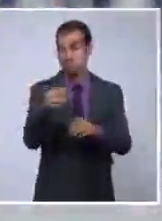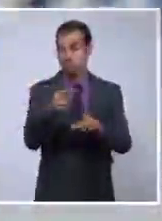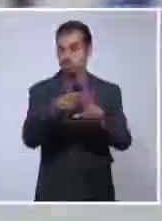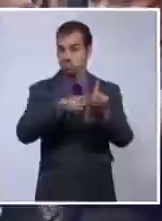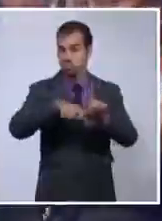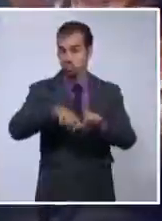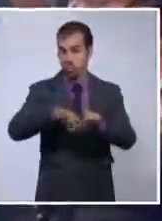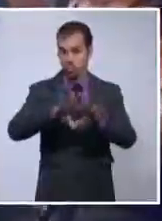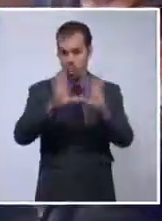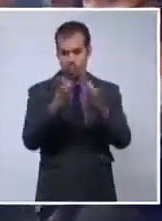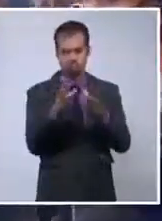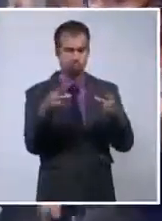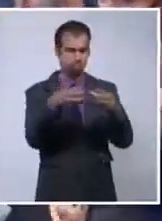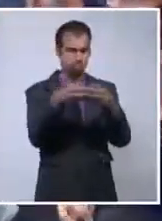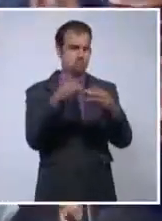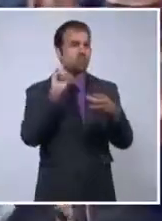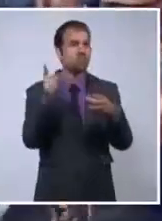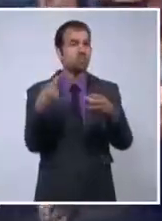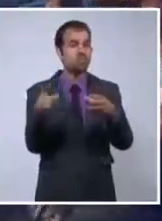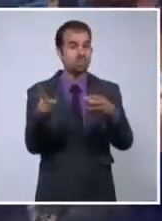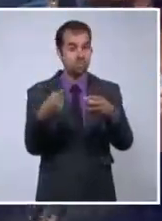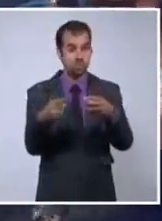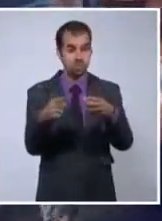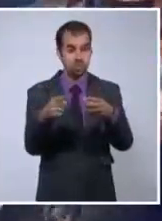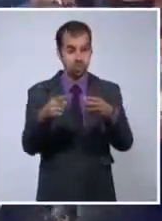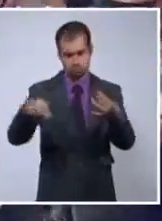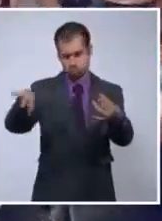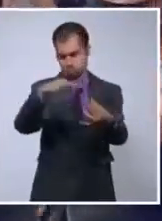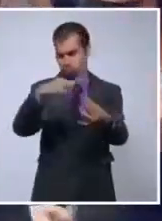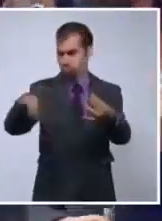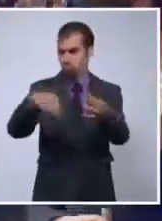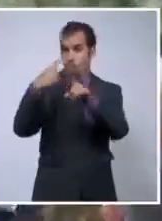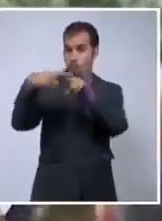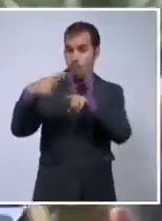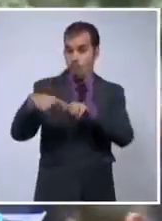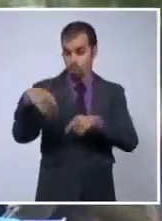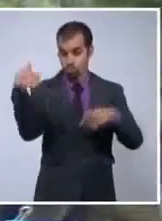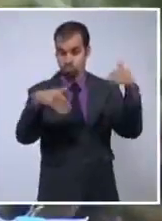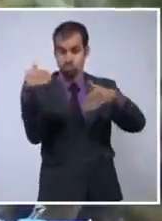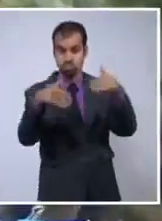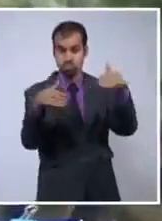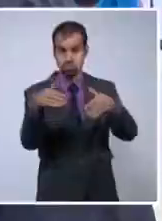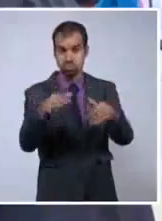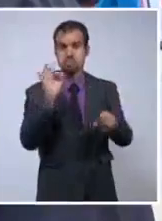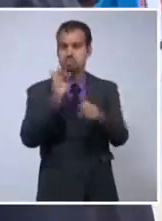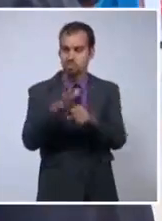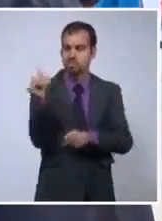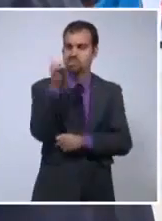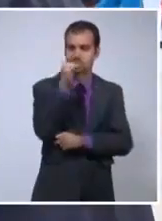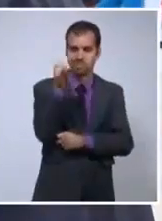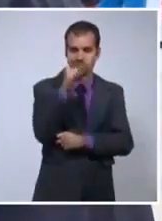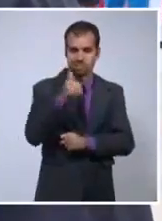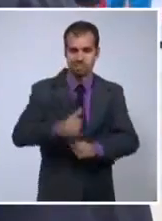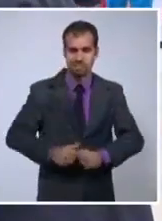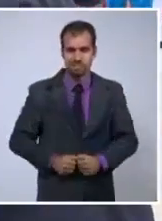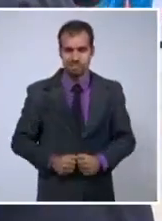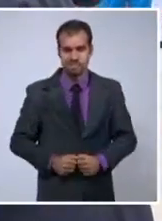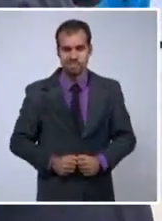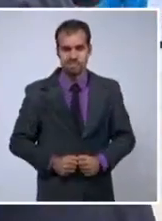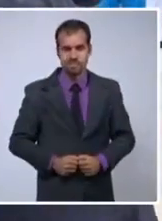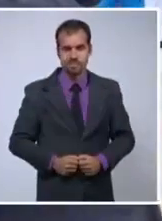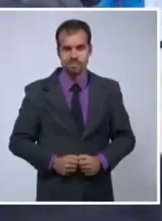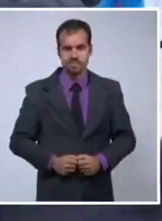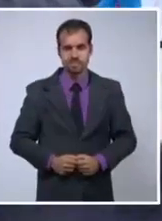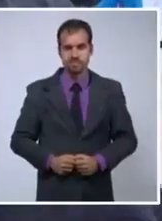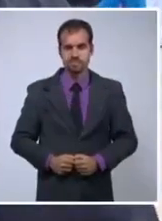una sección de importantes músicos de la Sinfónica Nacional, entre otros participantes, comenzó la filmación. Yo creo que es una forma también